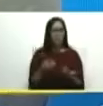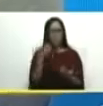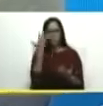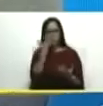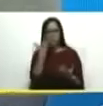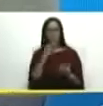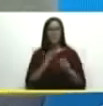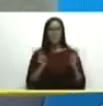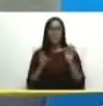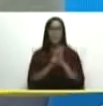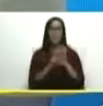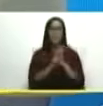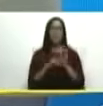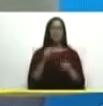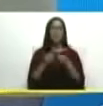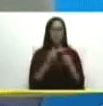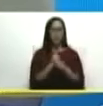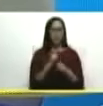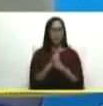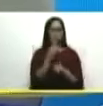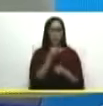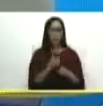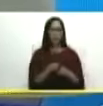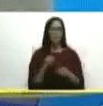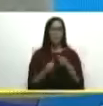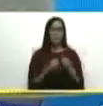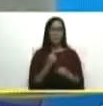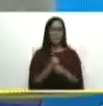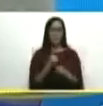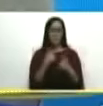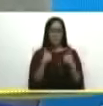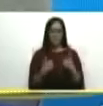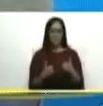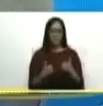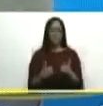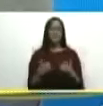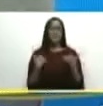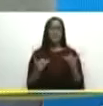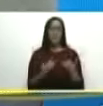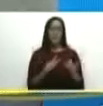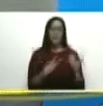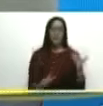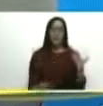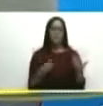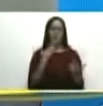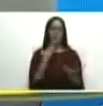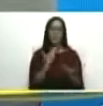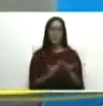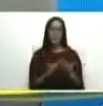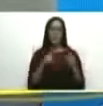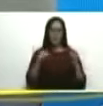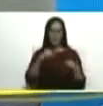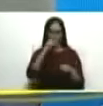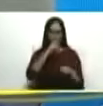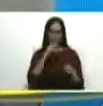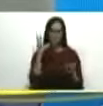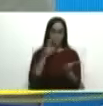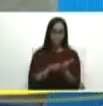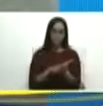ley, y se hizo un trabajo muy fino y se está haciendo un trabajo muy fino. Ya la vicepresidenta me autorizó este año para